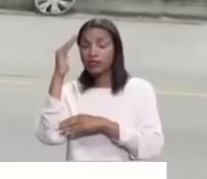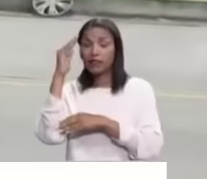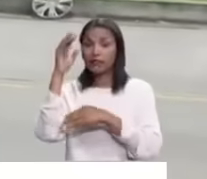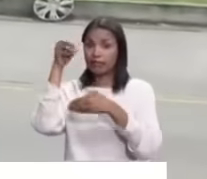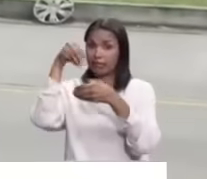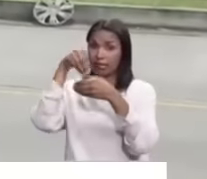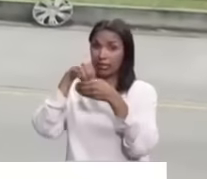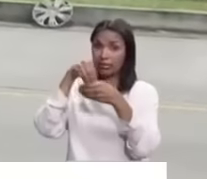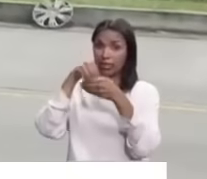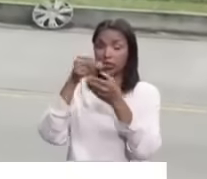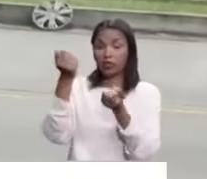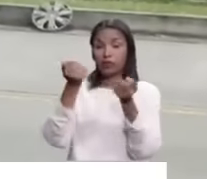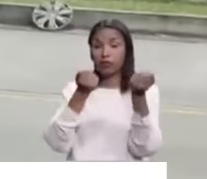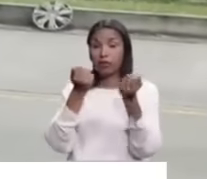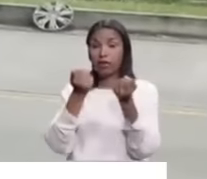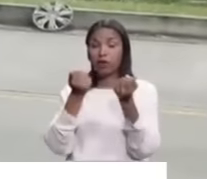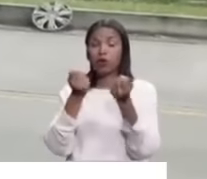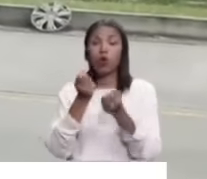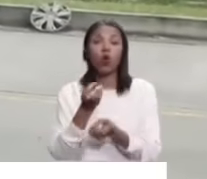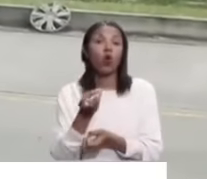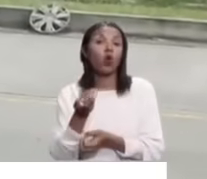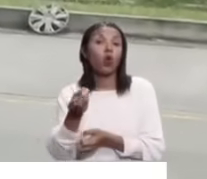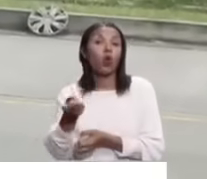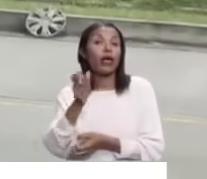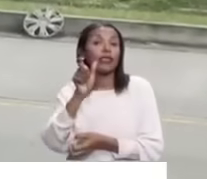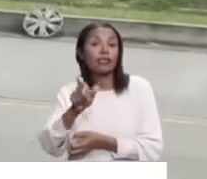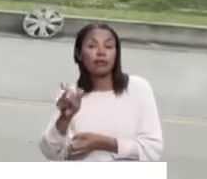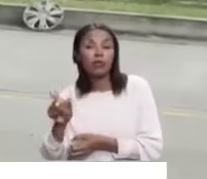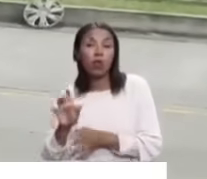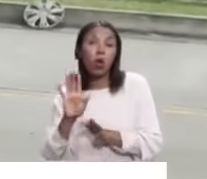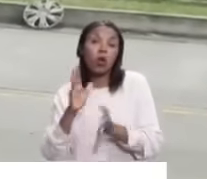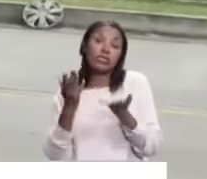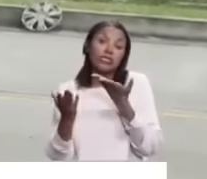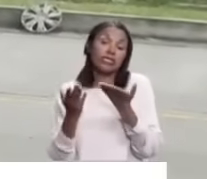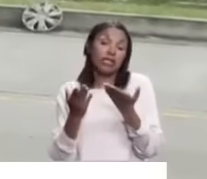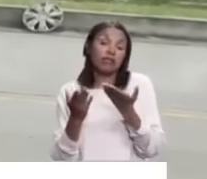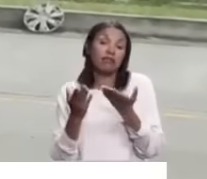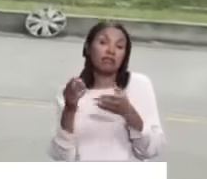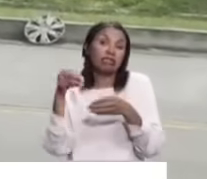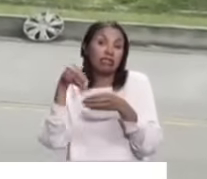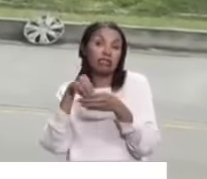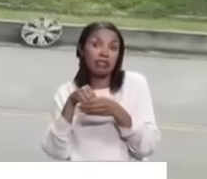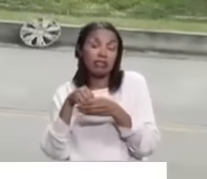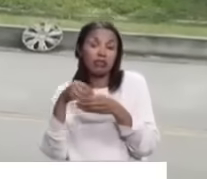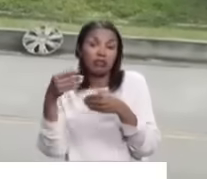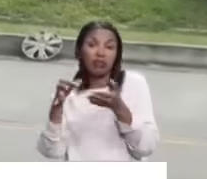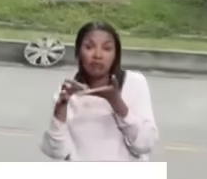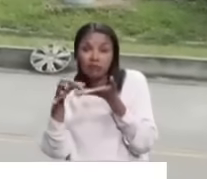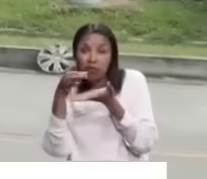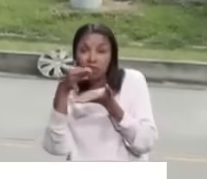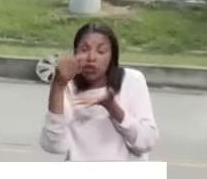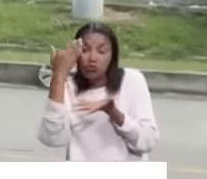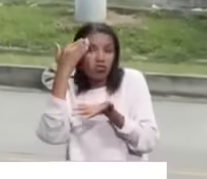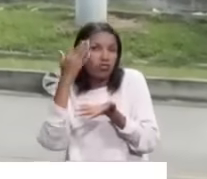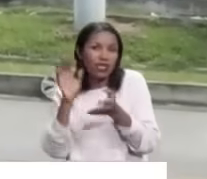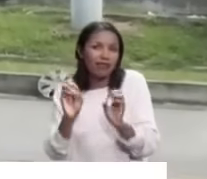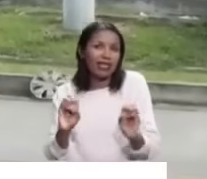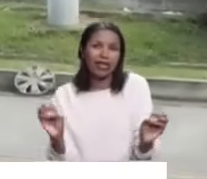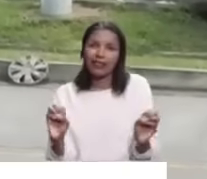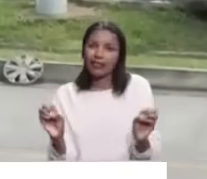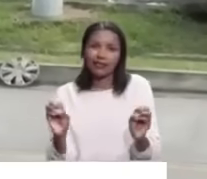de libertad, si tienen algún tipo de mercancía ilegal, no se sabe precisamente porque no se ha podido ingresar y no se ha